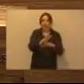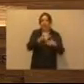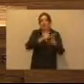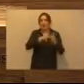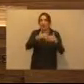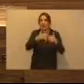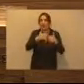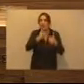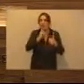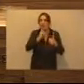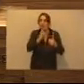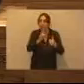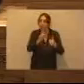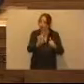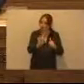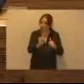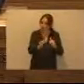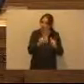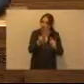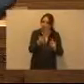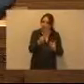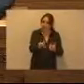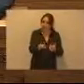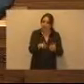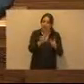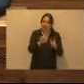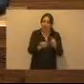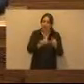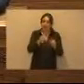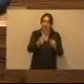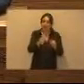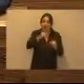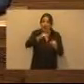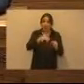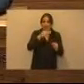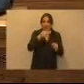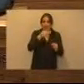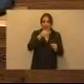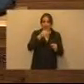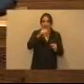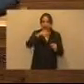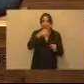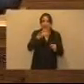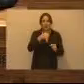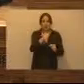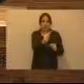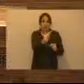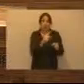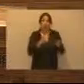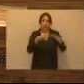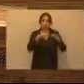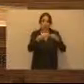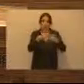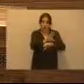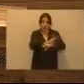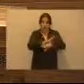sistema. Esta tarde, de todas formas, independiente antes de que empiece la intervención, esta tarde tenemos una reunión, usted y yo, en la consejería